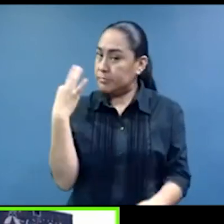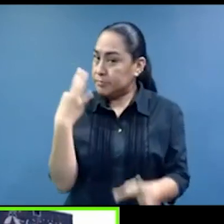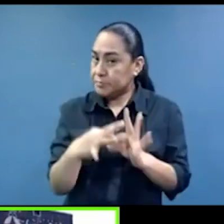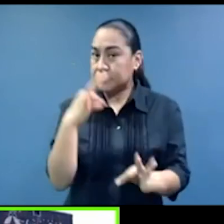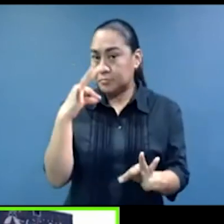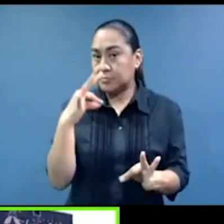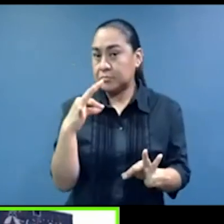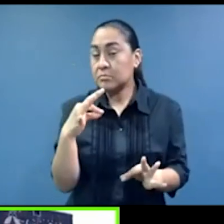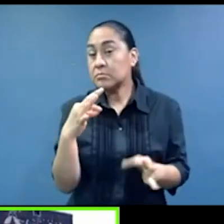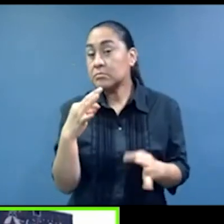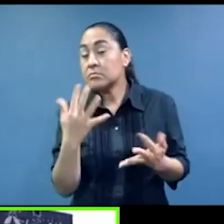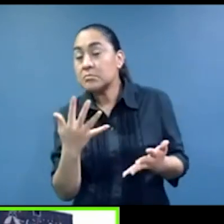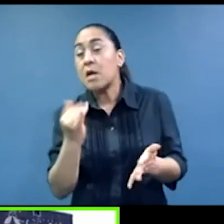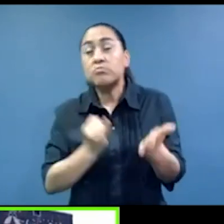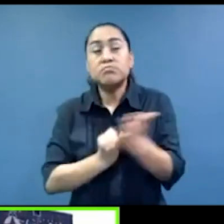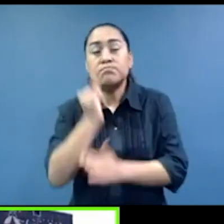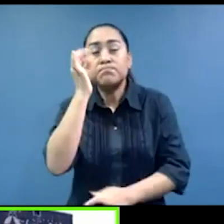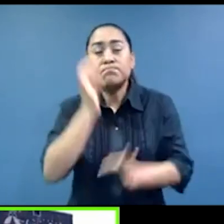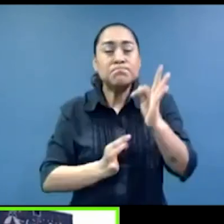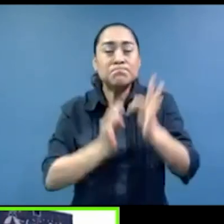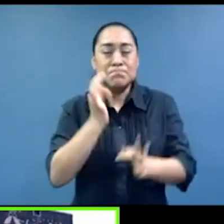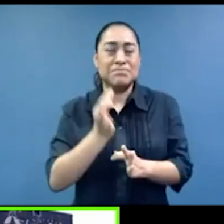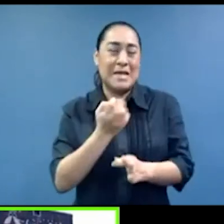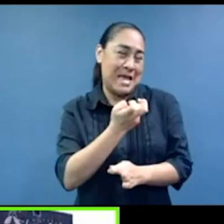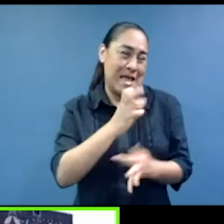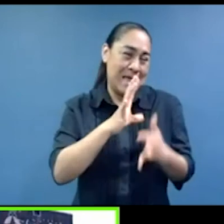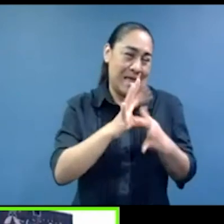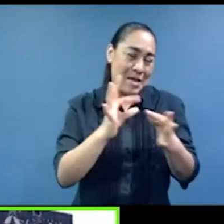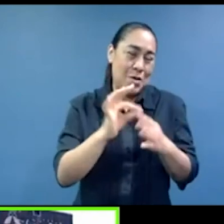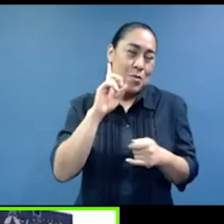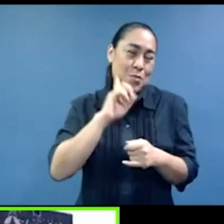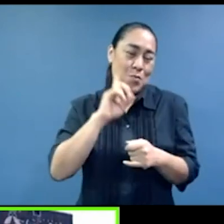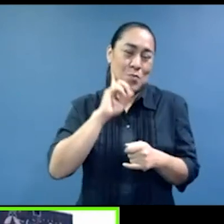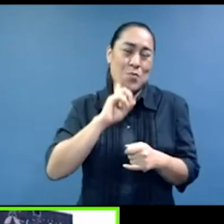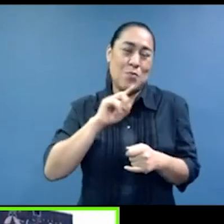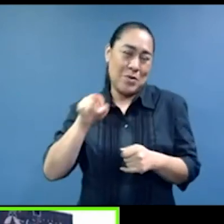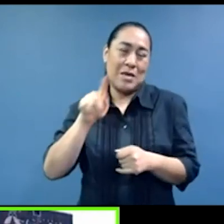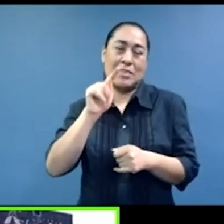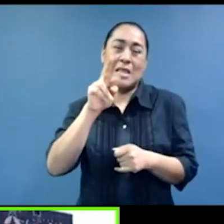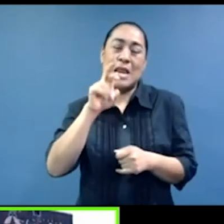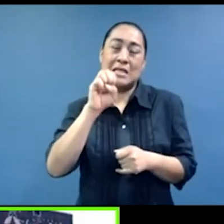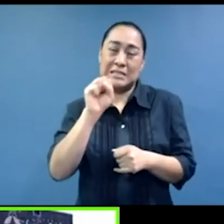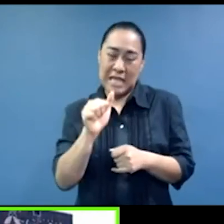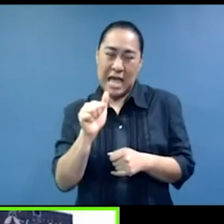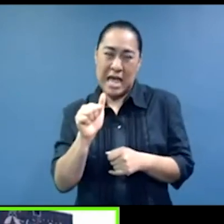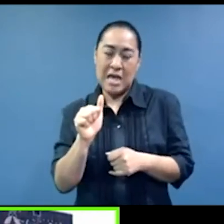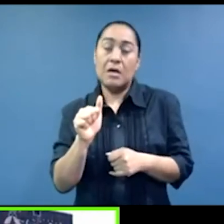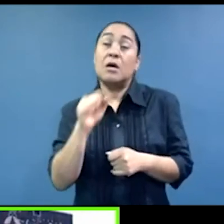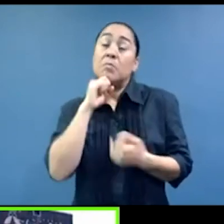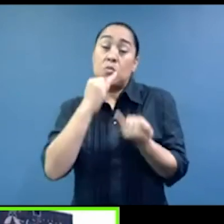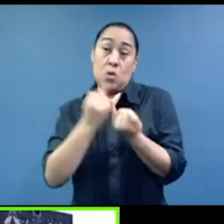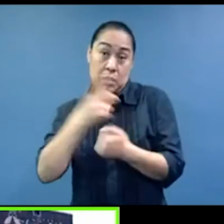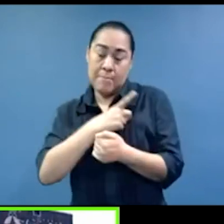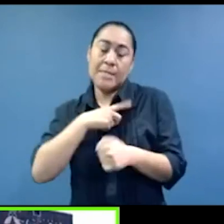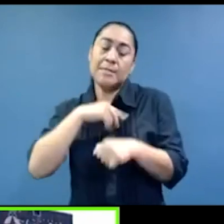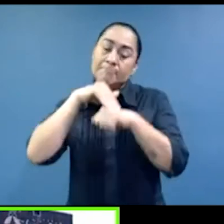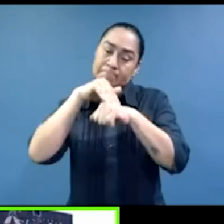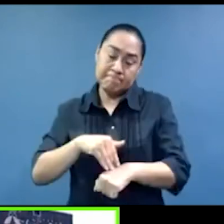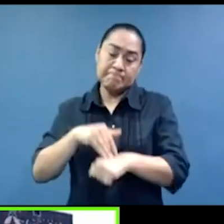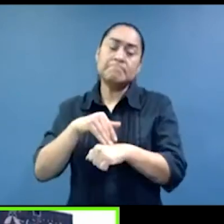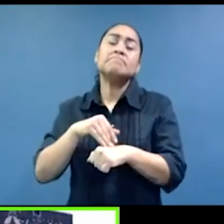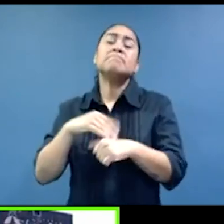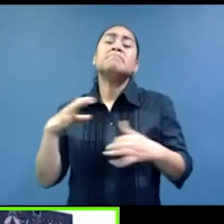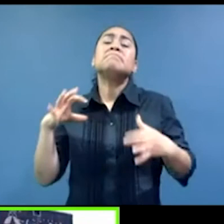final se gana en la sentencia para el caso que comenta la doctora Esparza de María Teresa. Pero también el cumplimiento está ligado a una situación